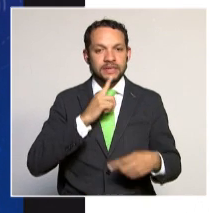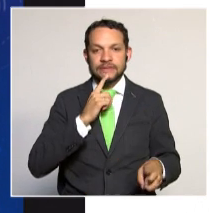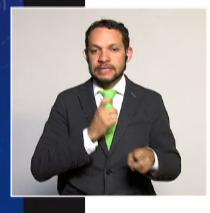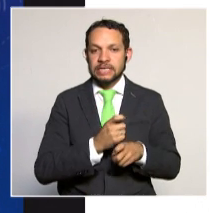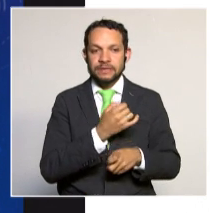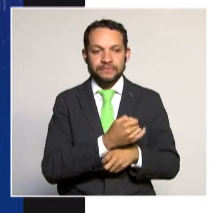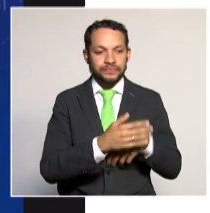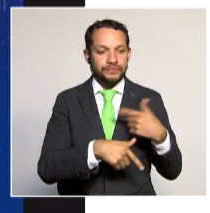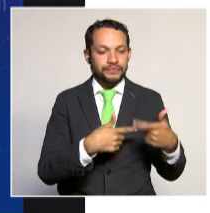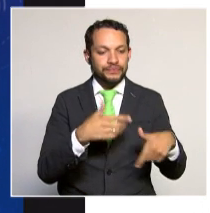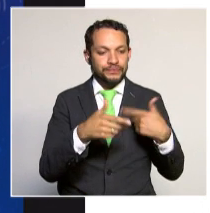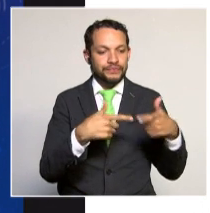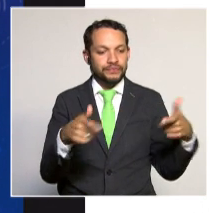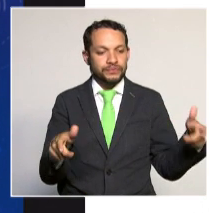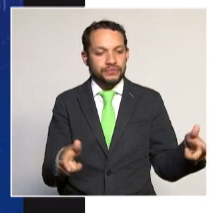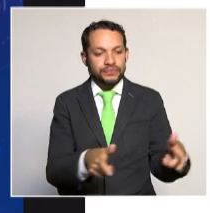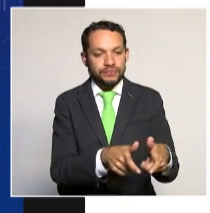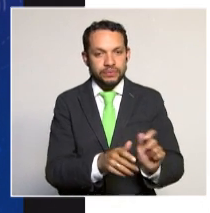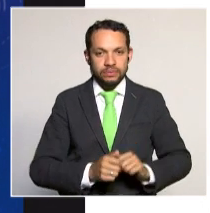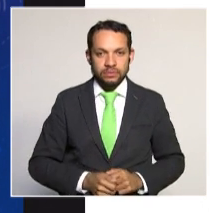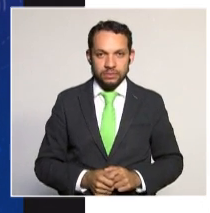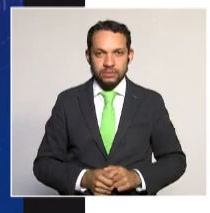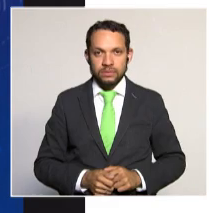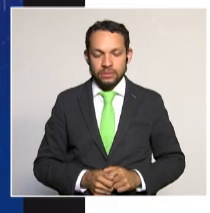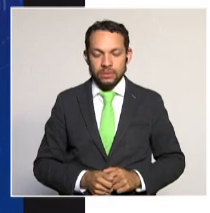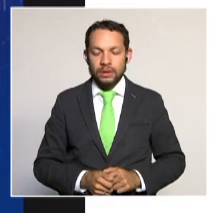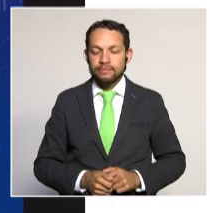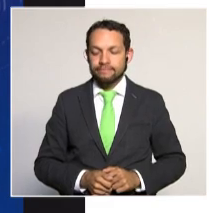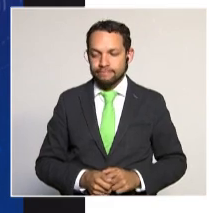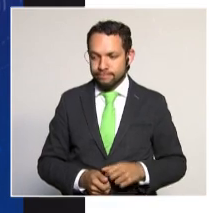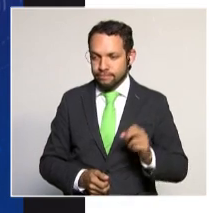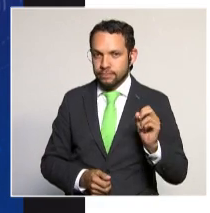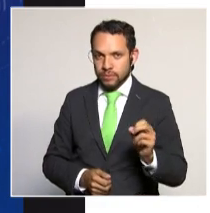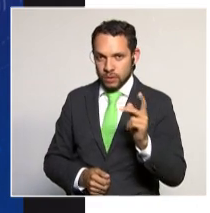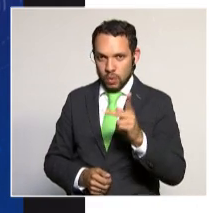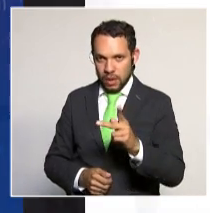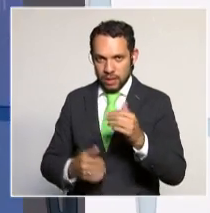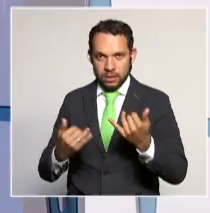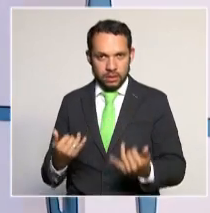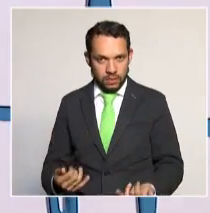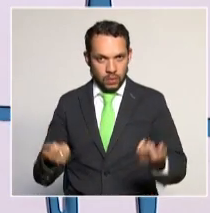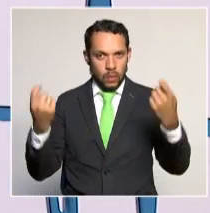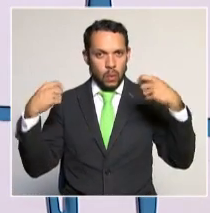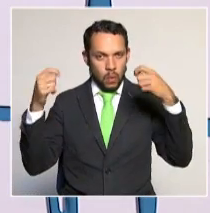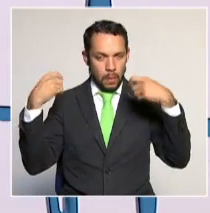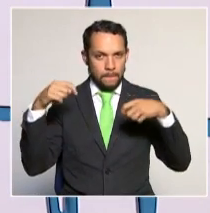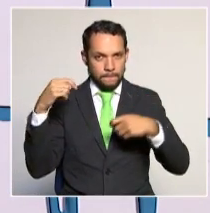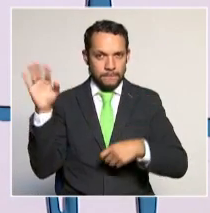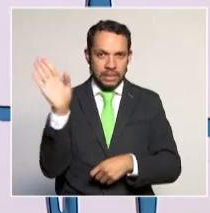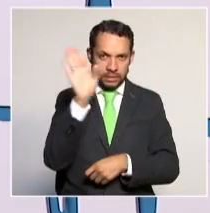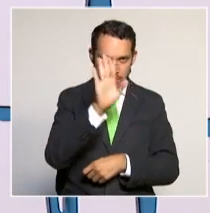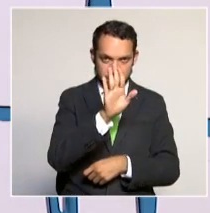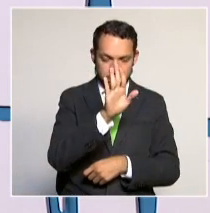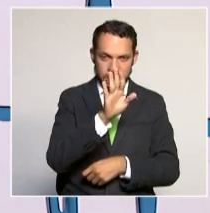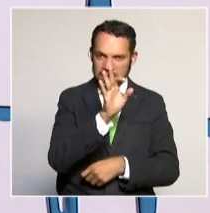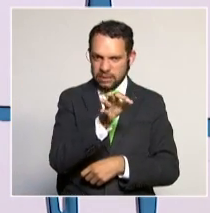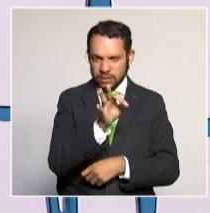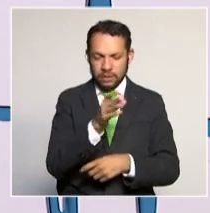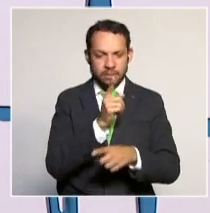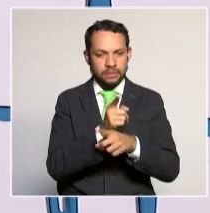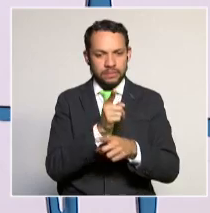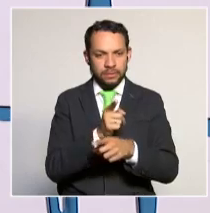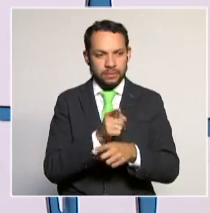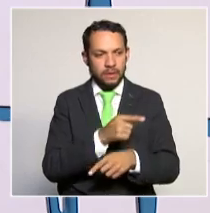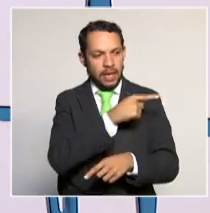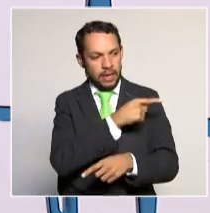empieza a declinar progresivamente. Ok. Vamos a ir a un corte de comerciales, como bien lo dijo el